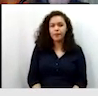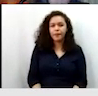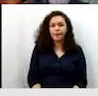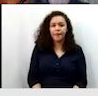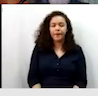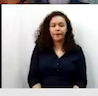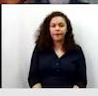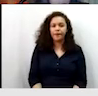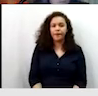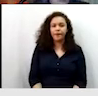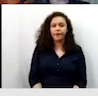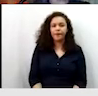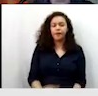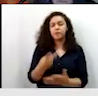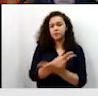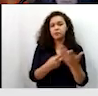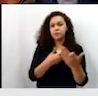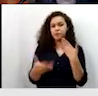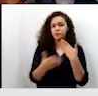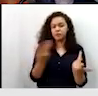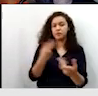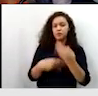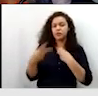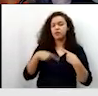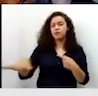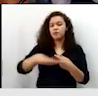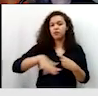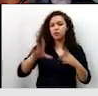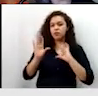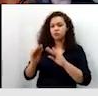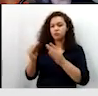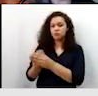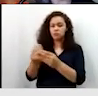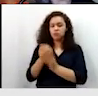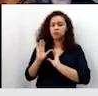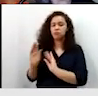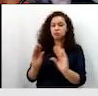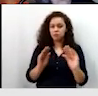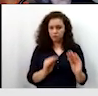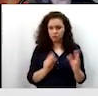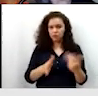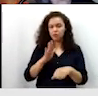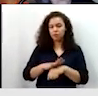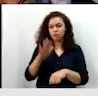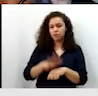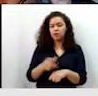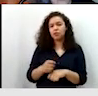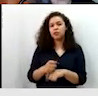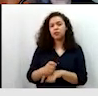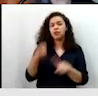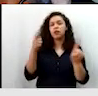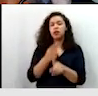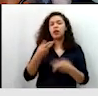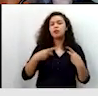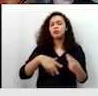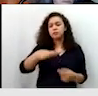Pues mi plan de acción pues, es capacitar a todo el personal de mis instalaciones, sobre todo focalizarlas en aquella población